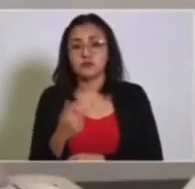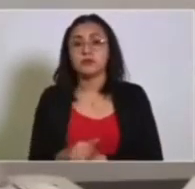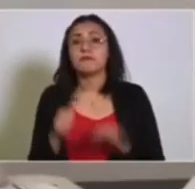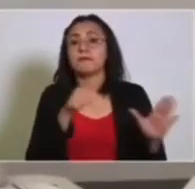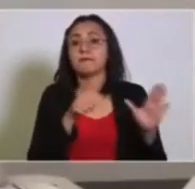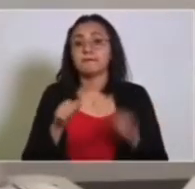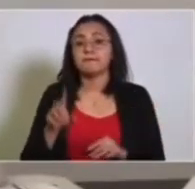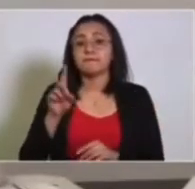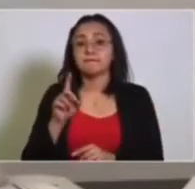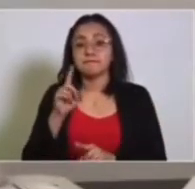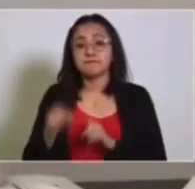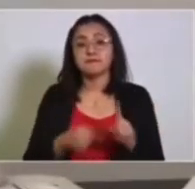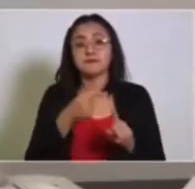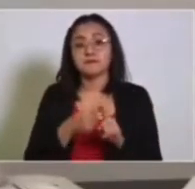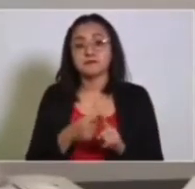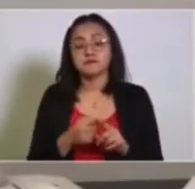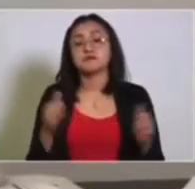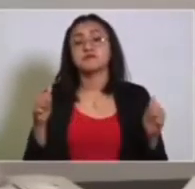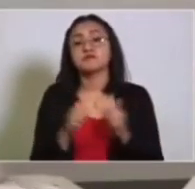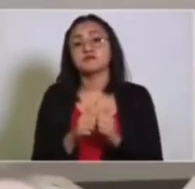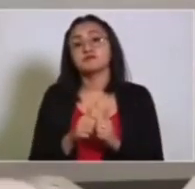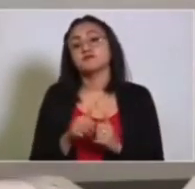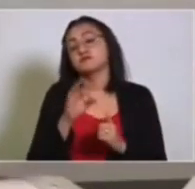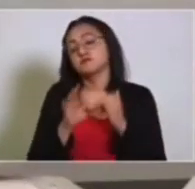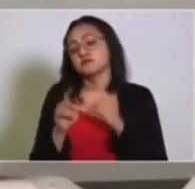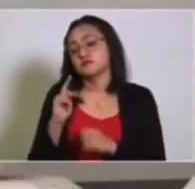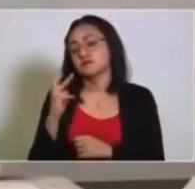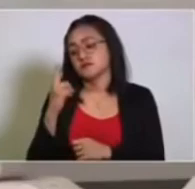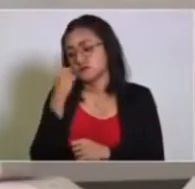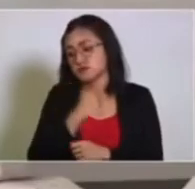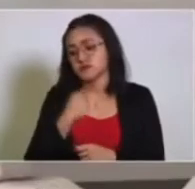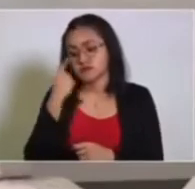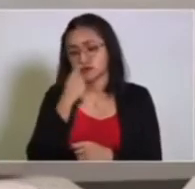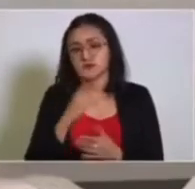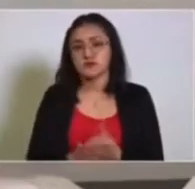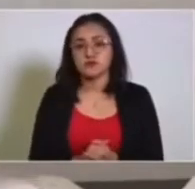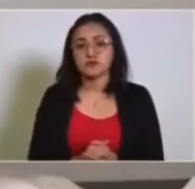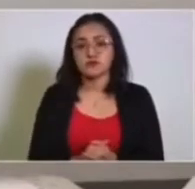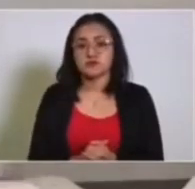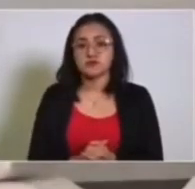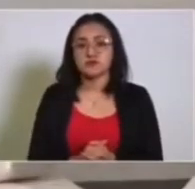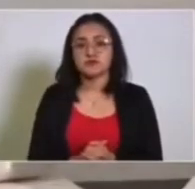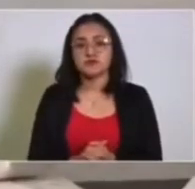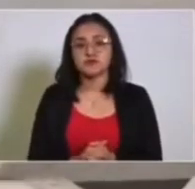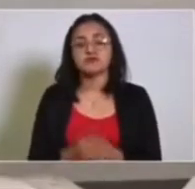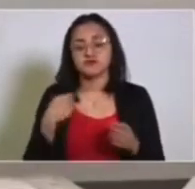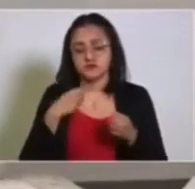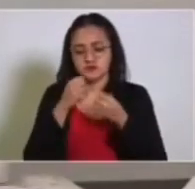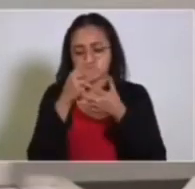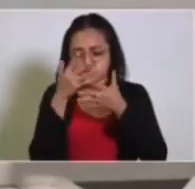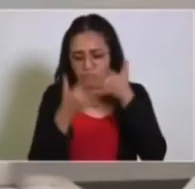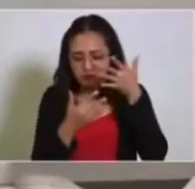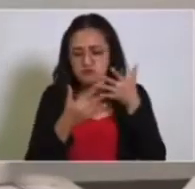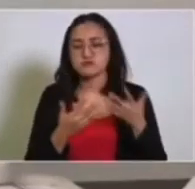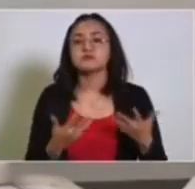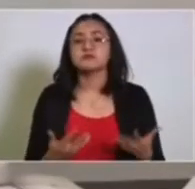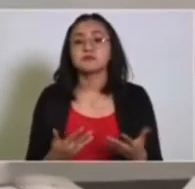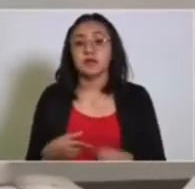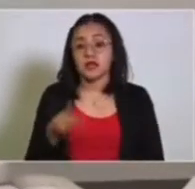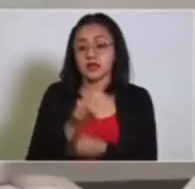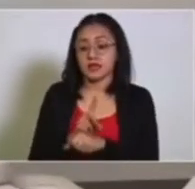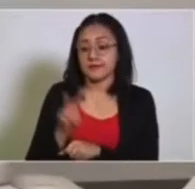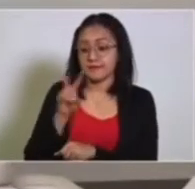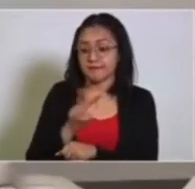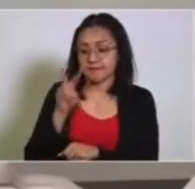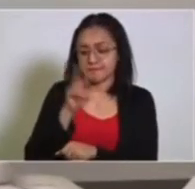630 activos más en las últimas 72 horas están lo disgregó del corte del